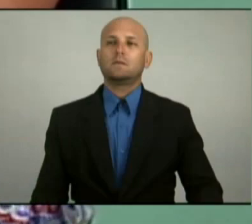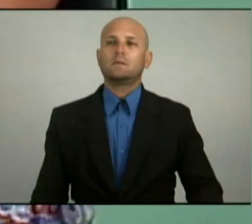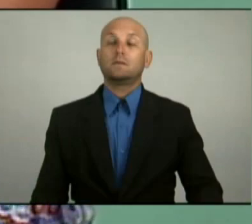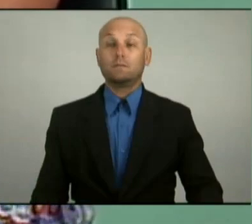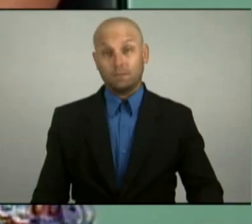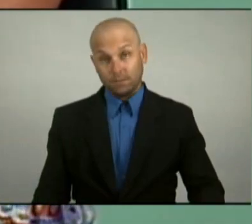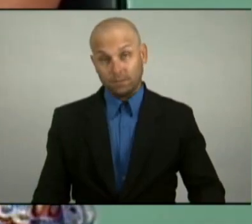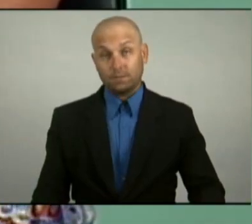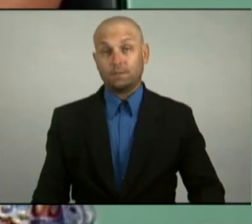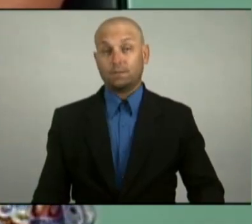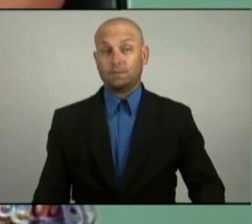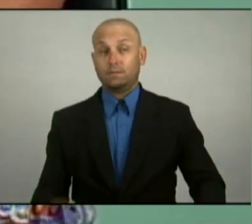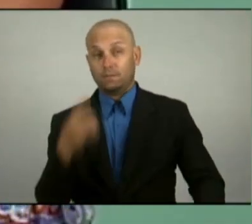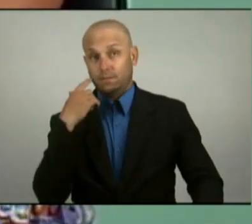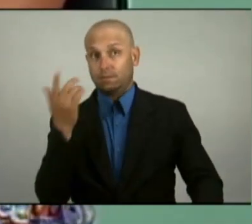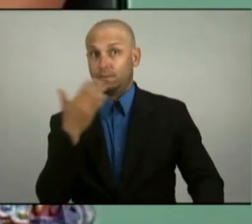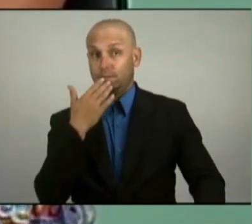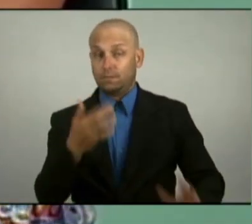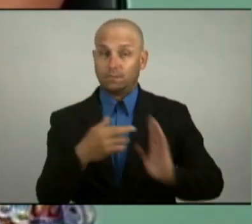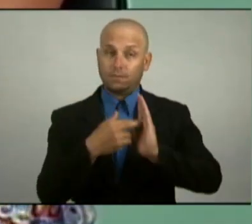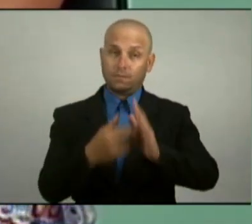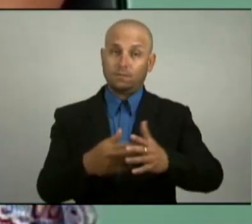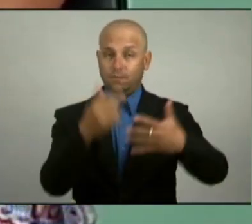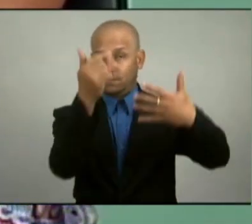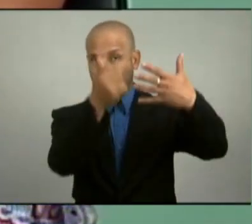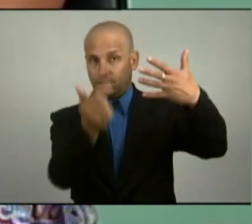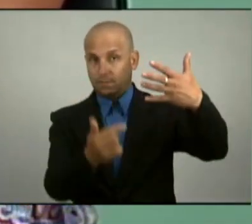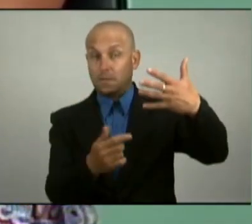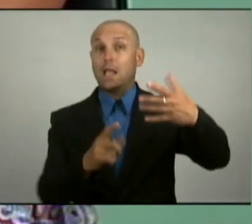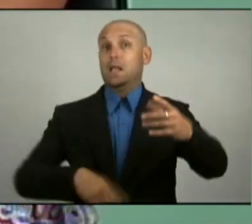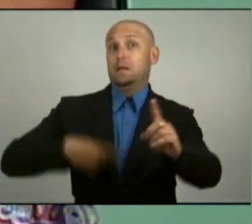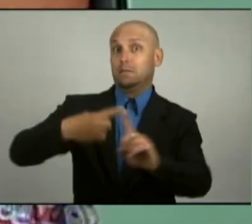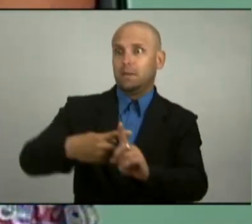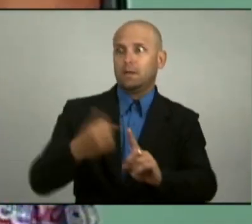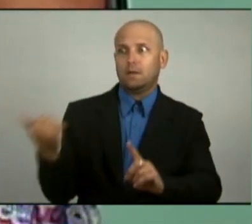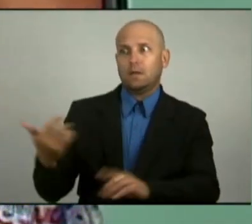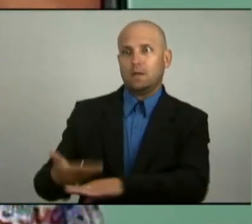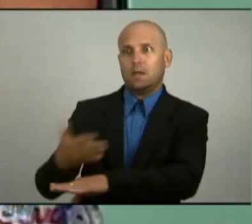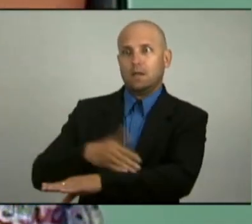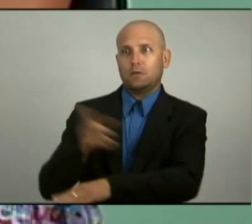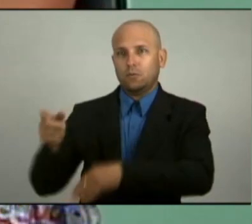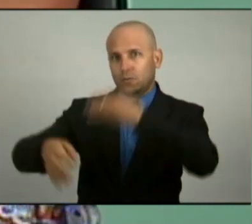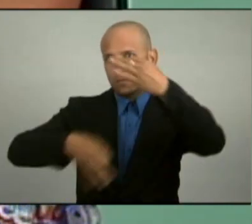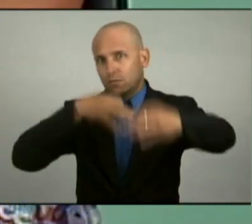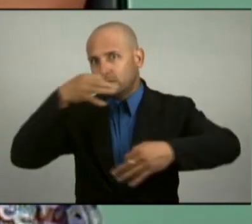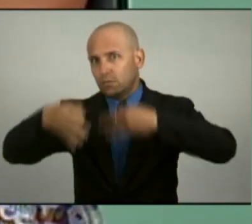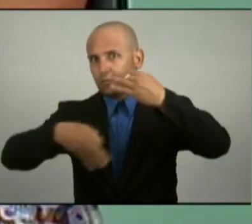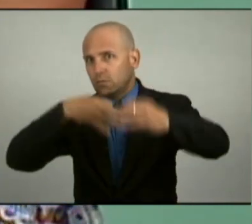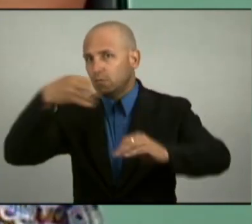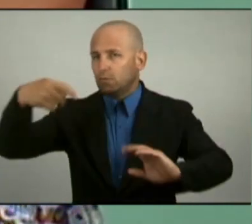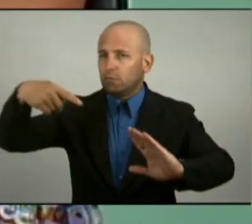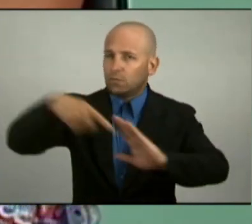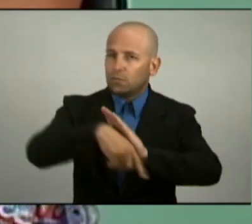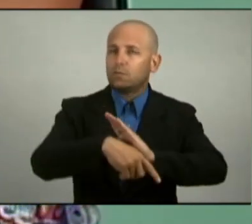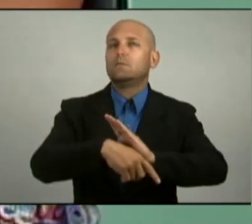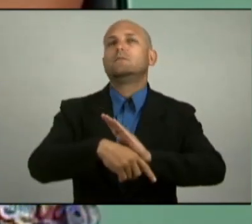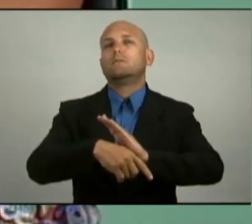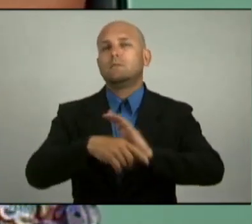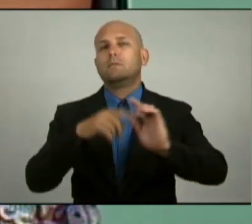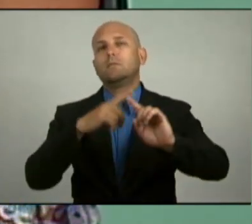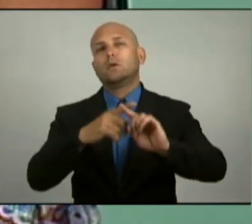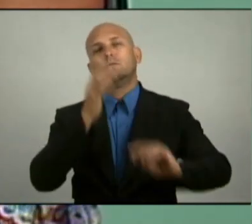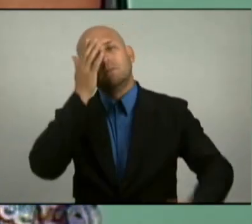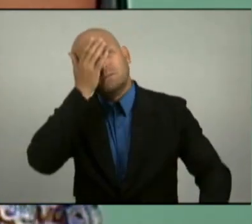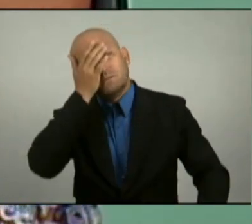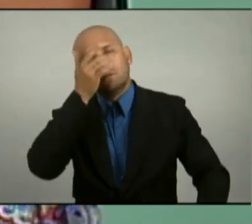todas estas recomendaciones más todo lo que usted había explicado anteriormente íntimamente relacionado para